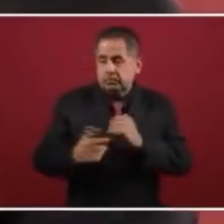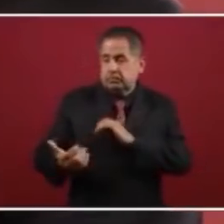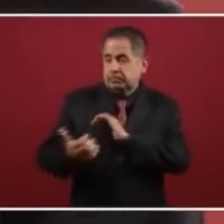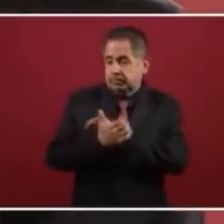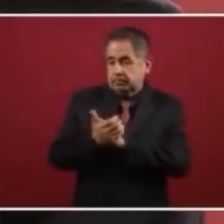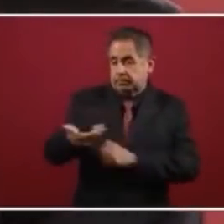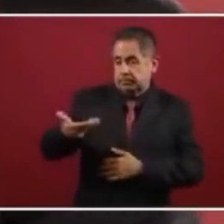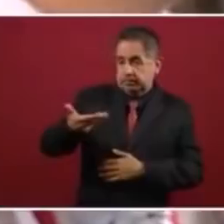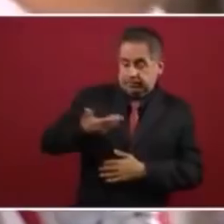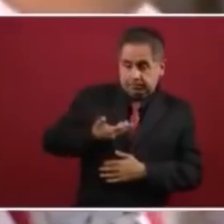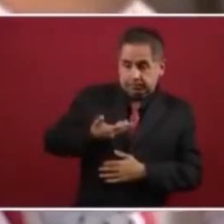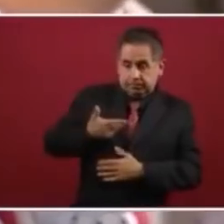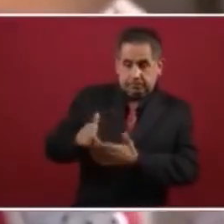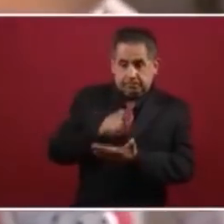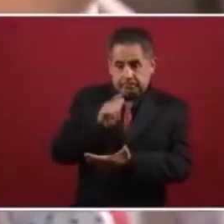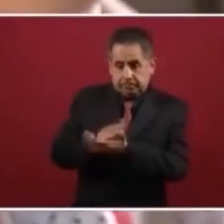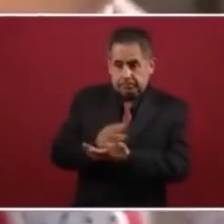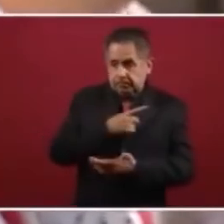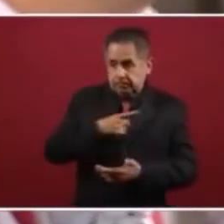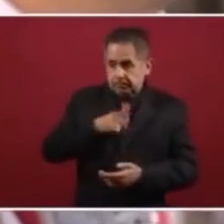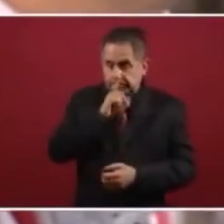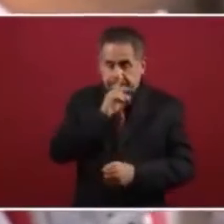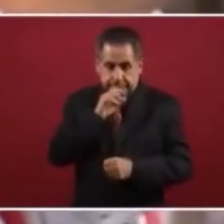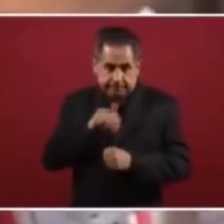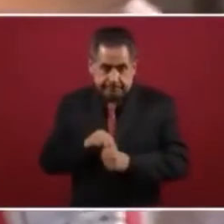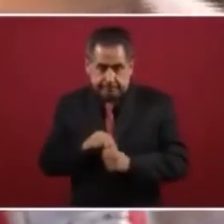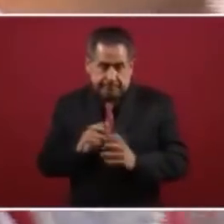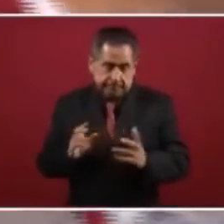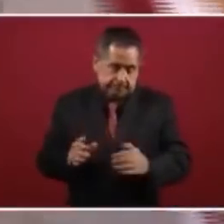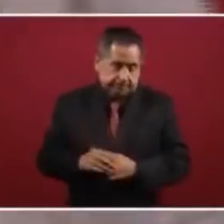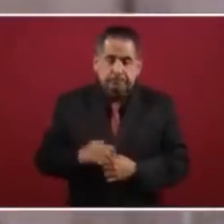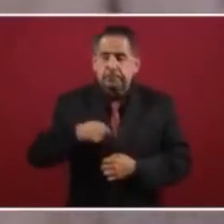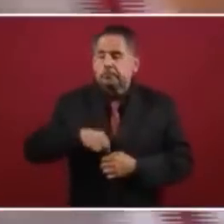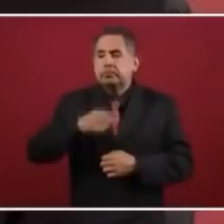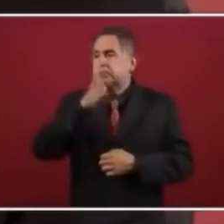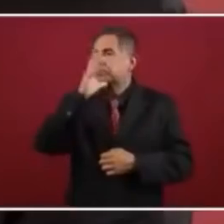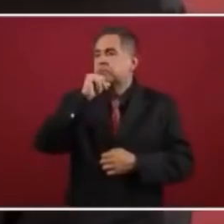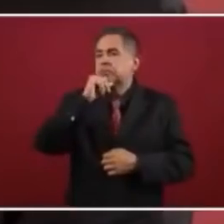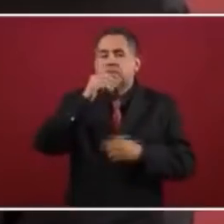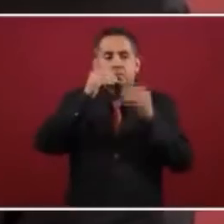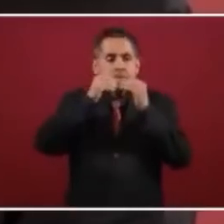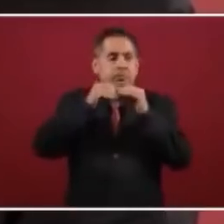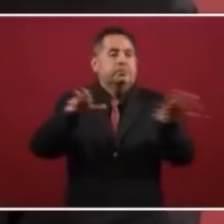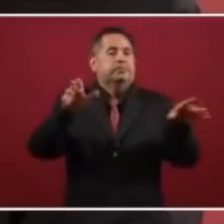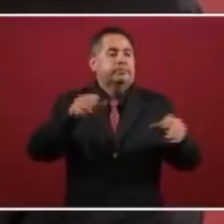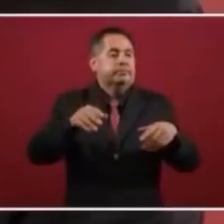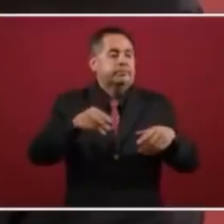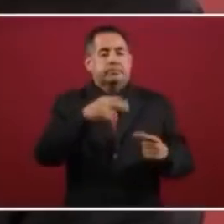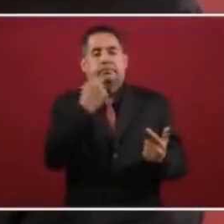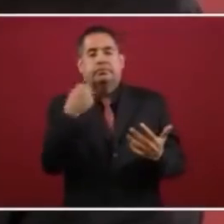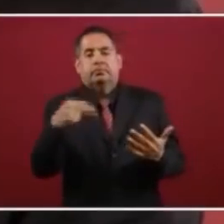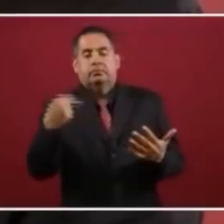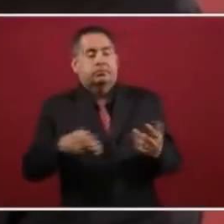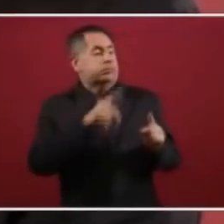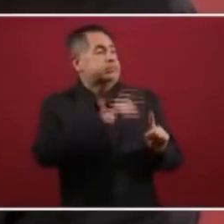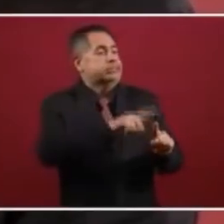pide la ley, no se pueden dar a conocer,